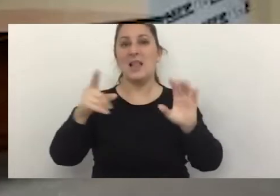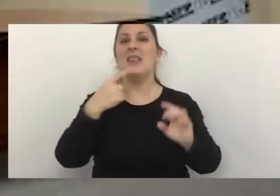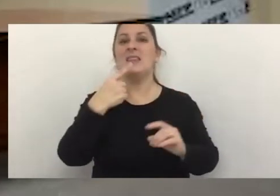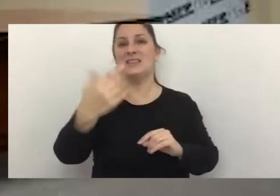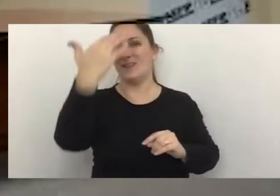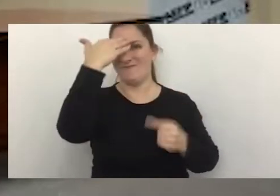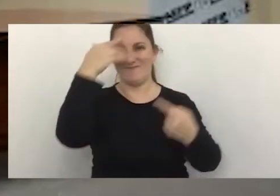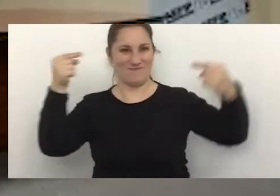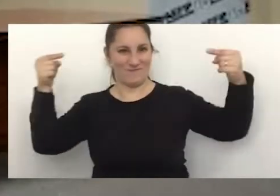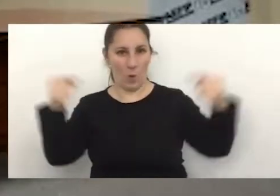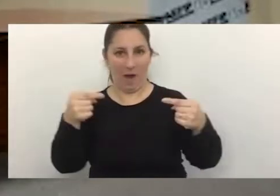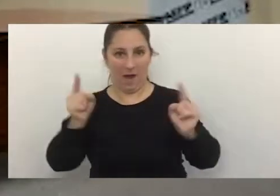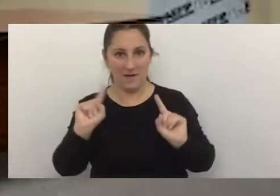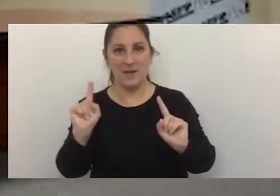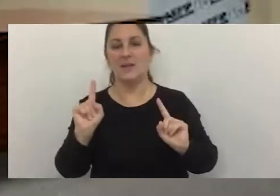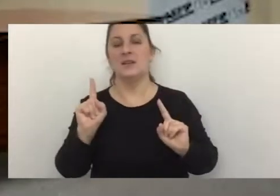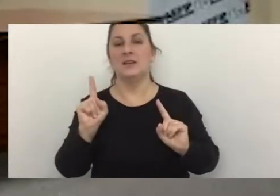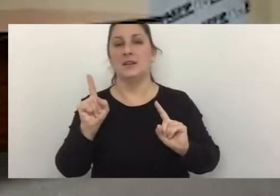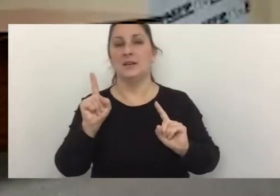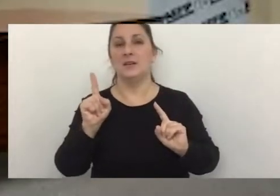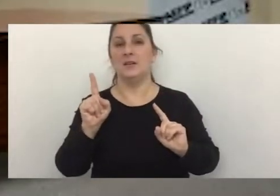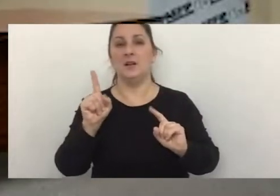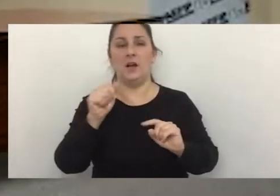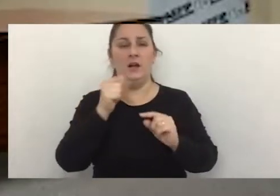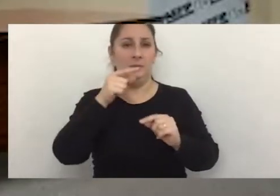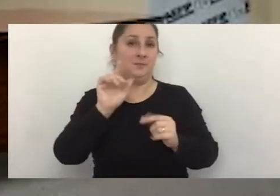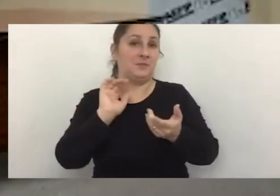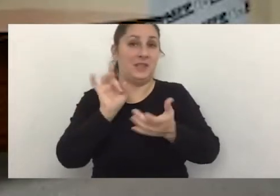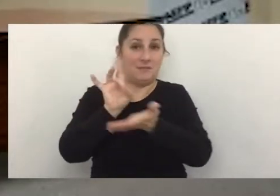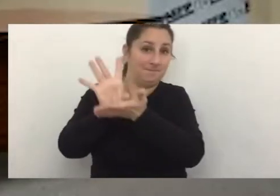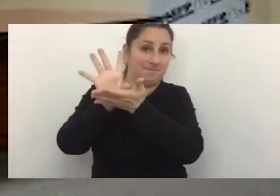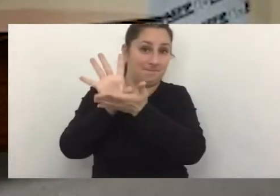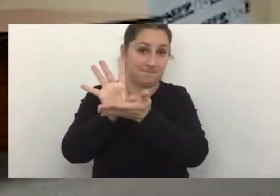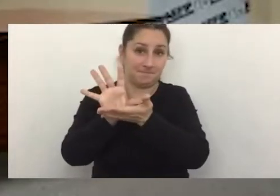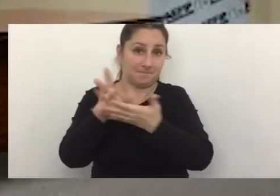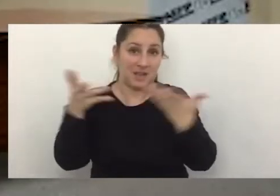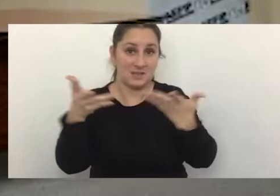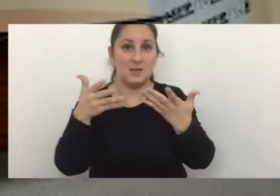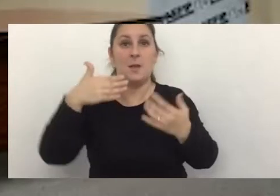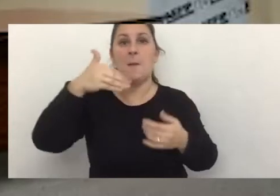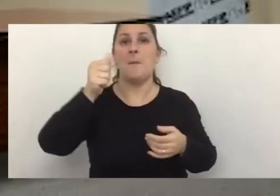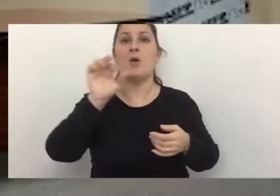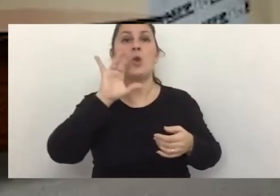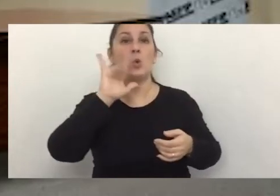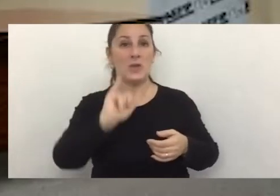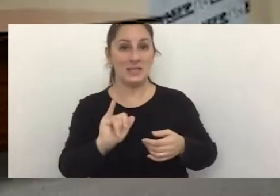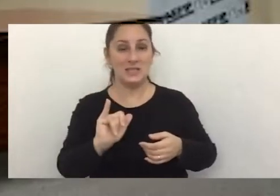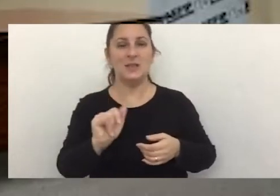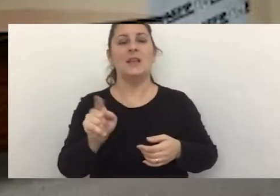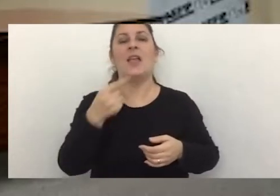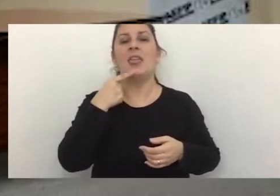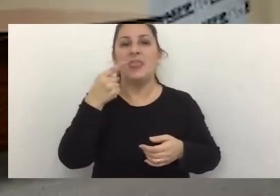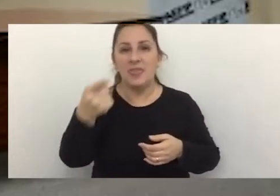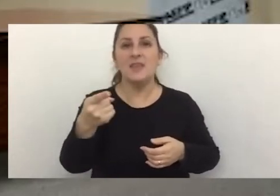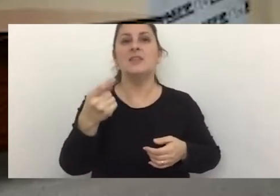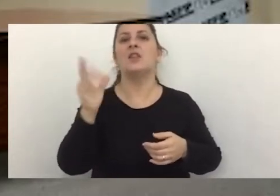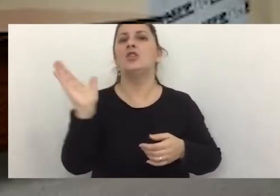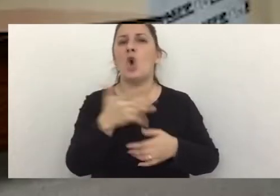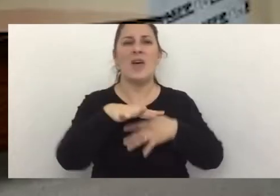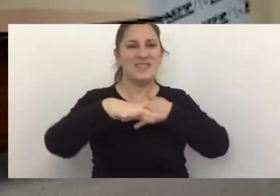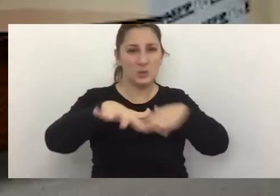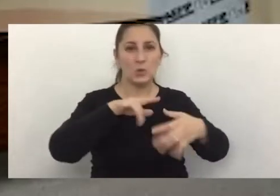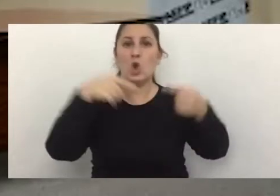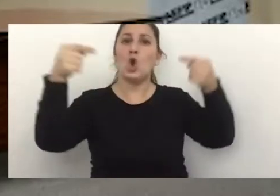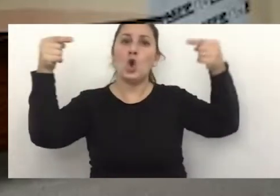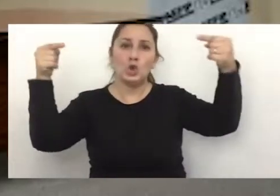inconstitucionalidad de ese laudo arbitral en Madorrán y en Ruiz. Dice todo acto contrario a la